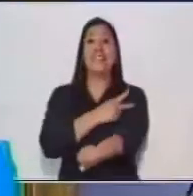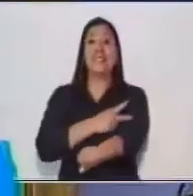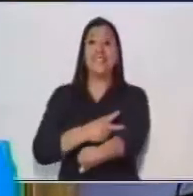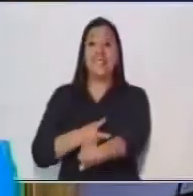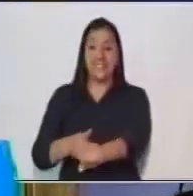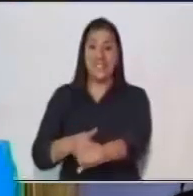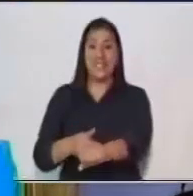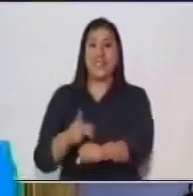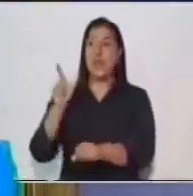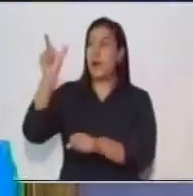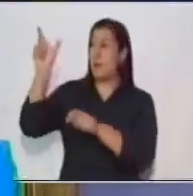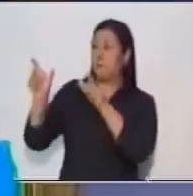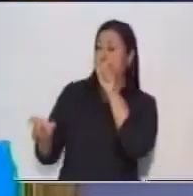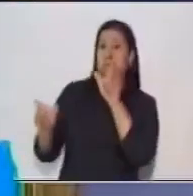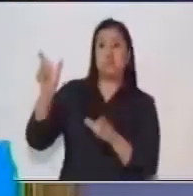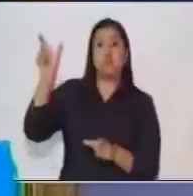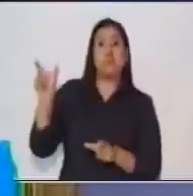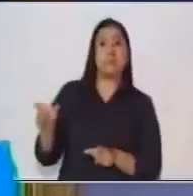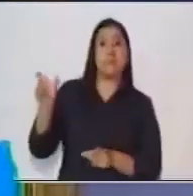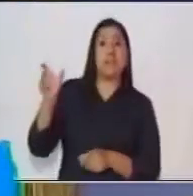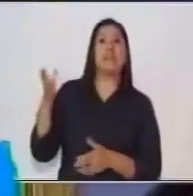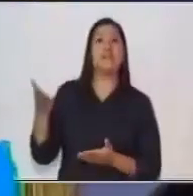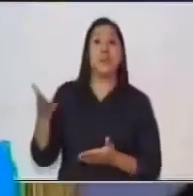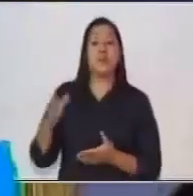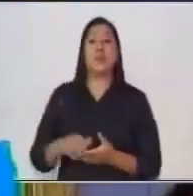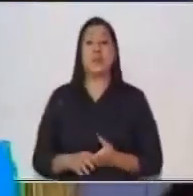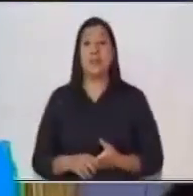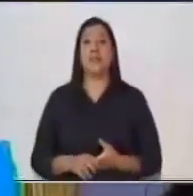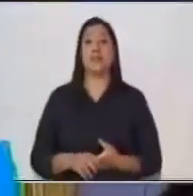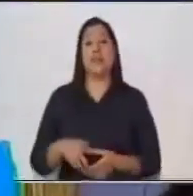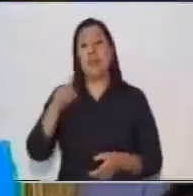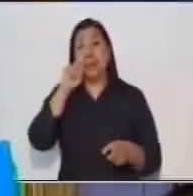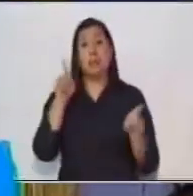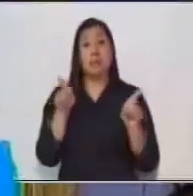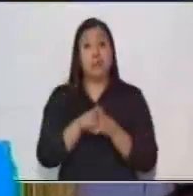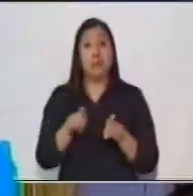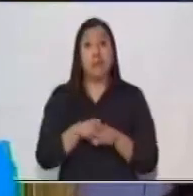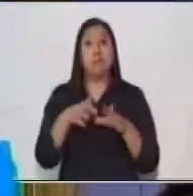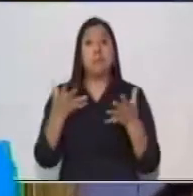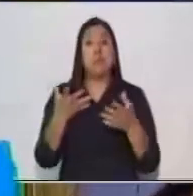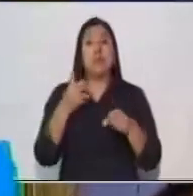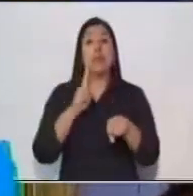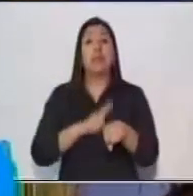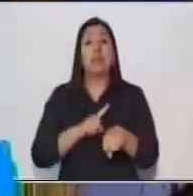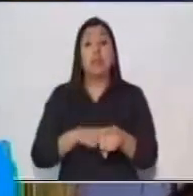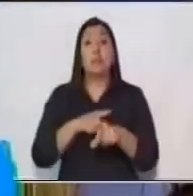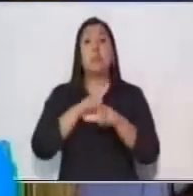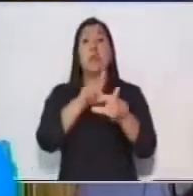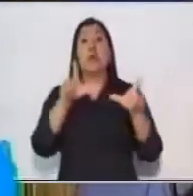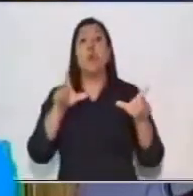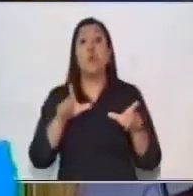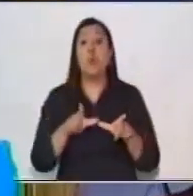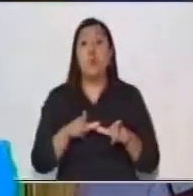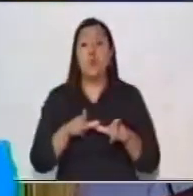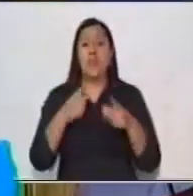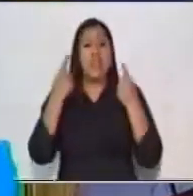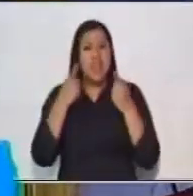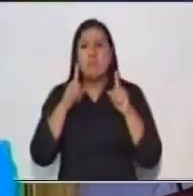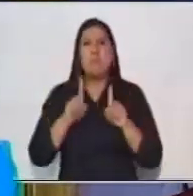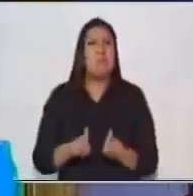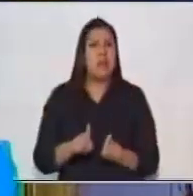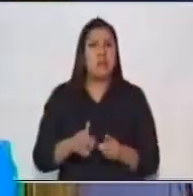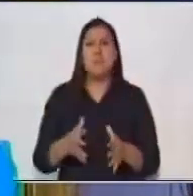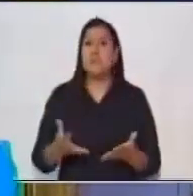los personajes y nos va a indicar también el tiempo y el lugar que está